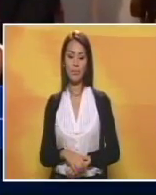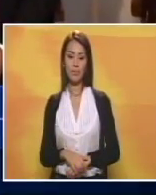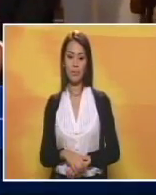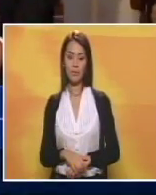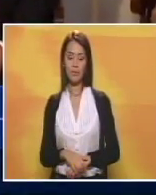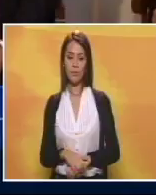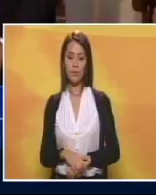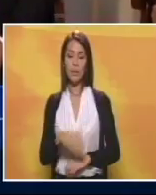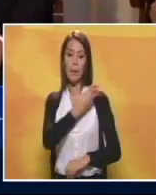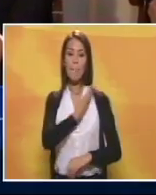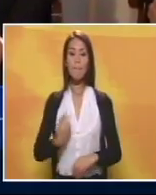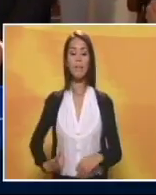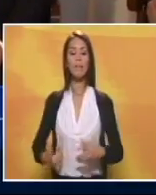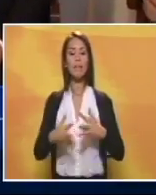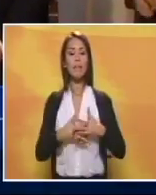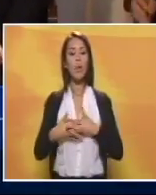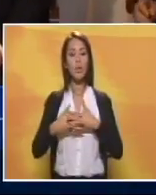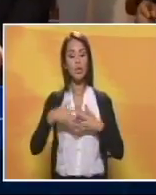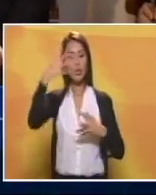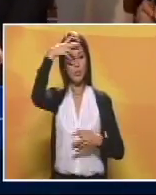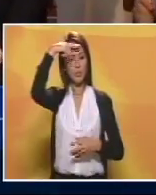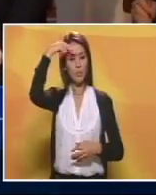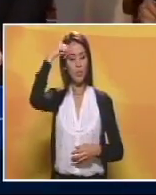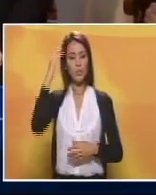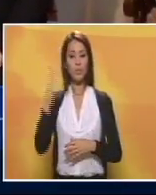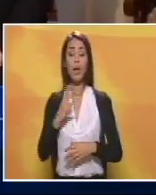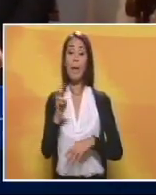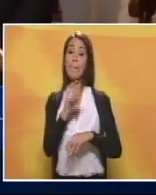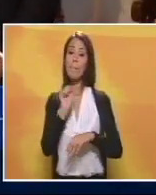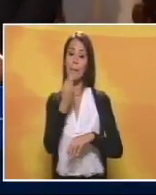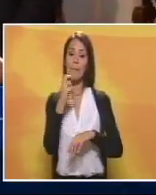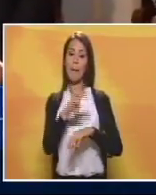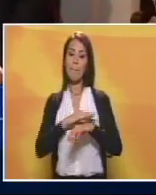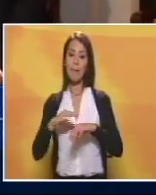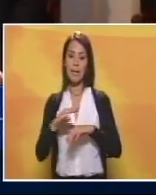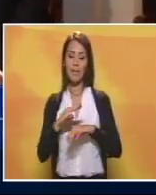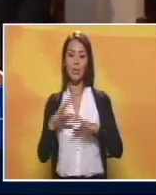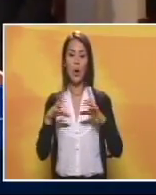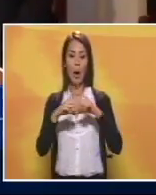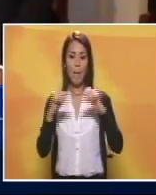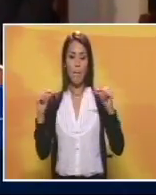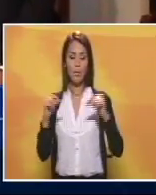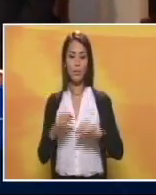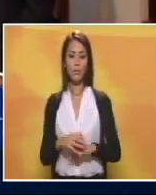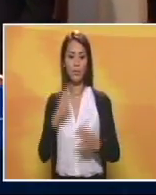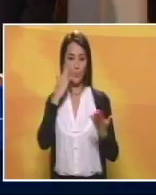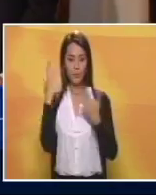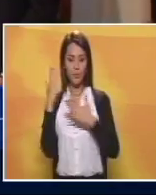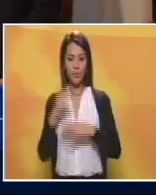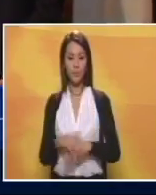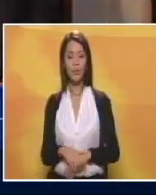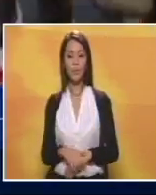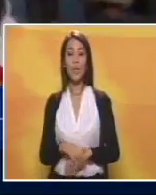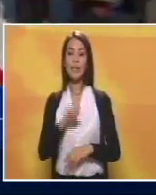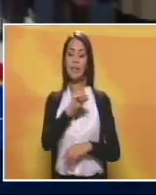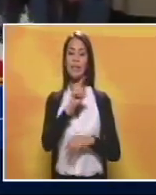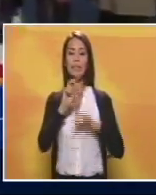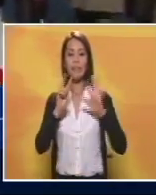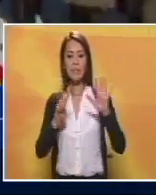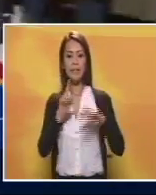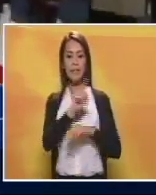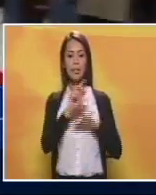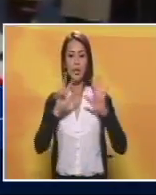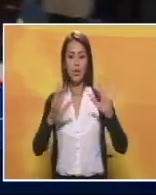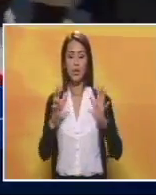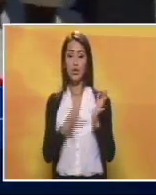El presidente de Estados Unidos, Donald Trump, recibirá al primer ministro de Japón, Shinzo Abe, los próximos 17 y 18 de abril